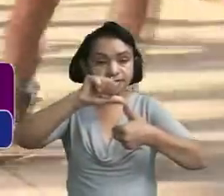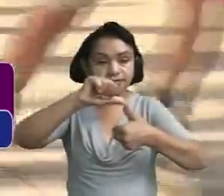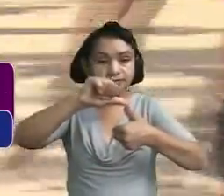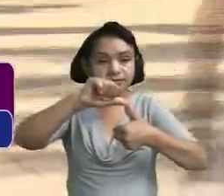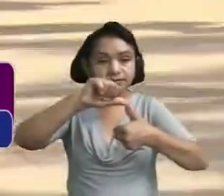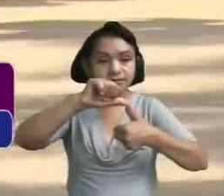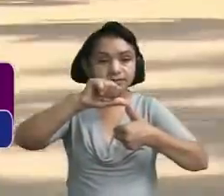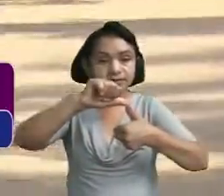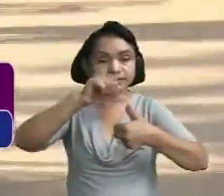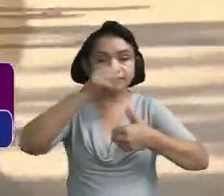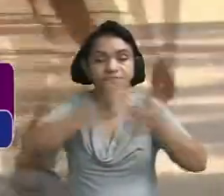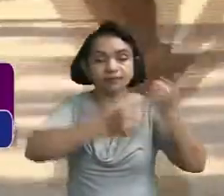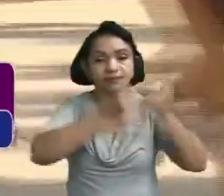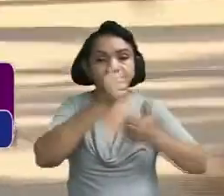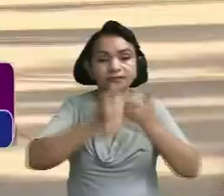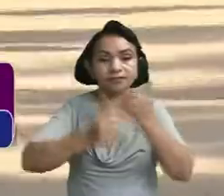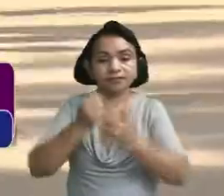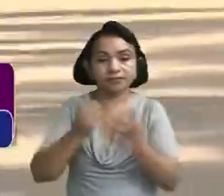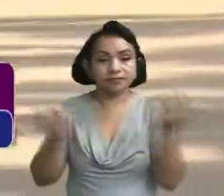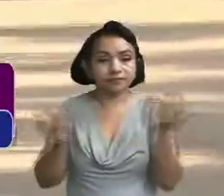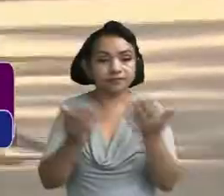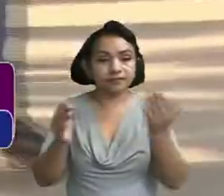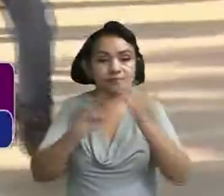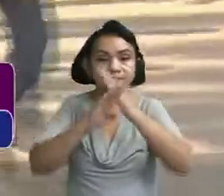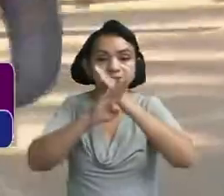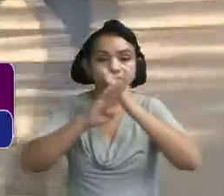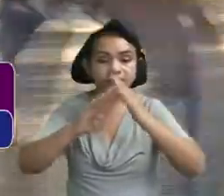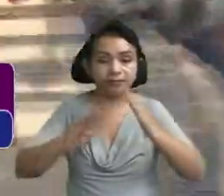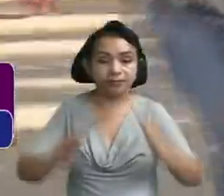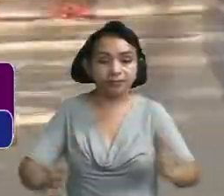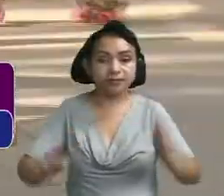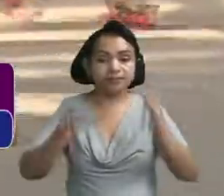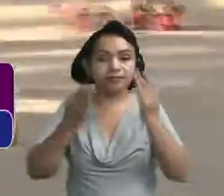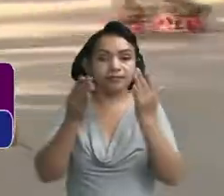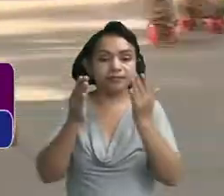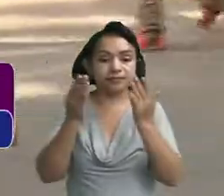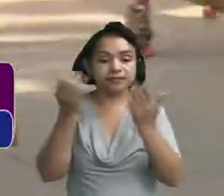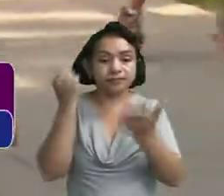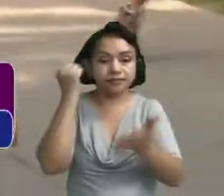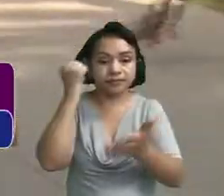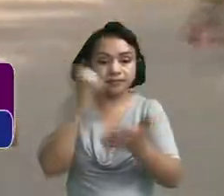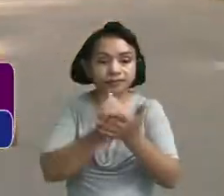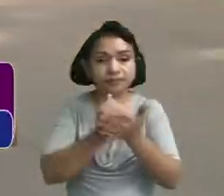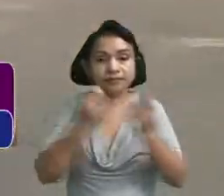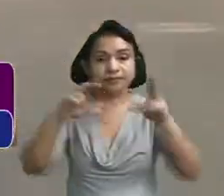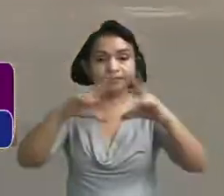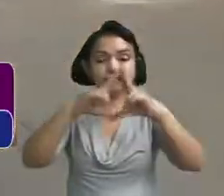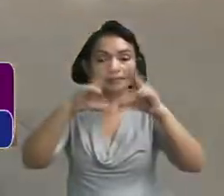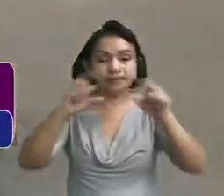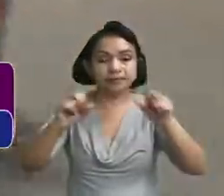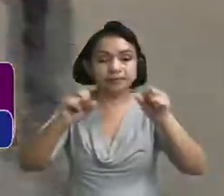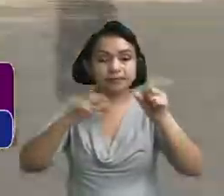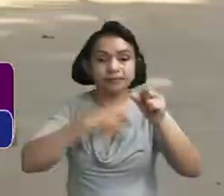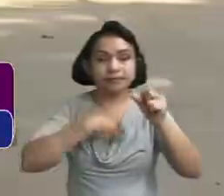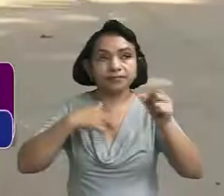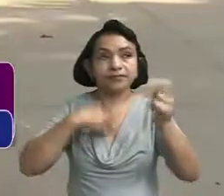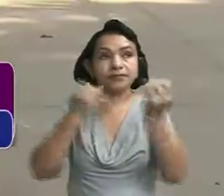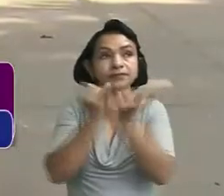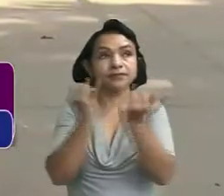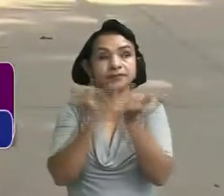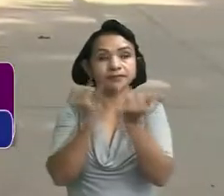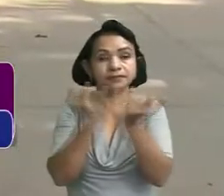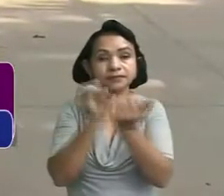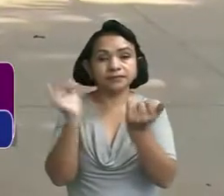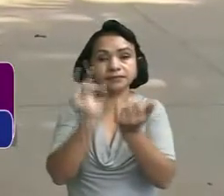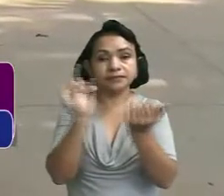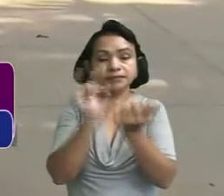convulsa. Convulsa y que es, digamos, lugar de paz, el narcotráfico, el crimen organizado. Entonces Nicaragua comienza a ser un ejemplo en el mundo. ¿De